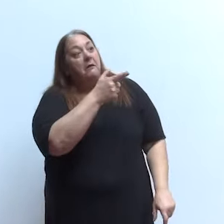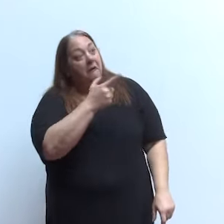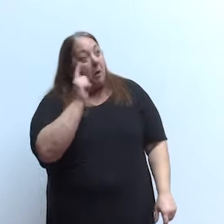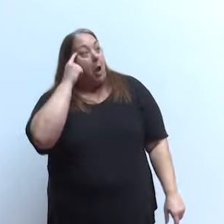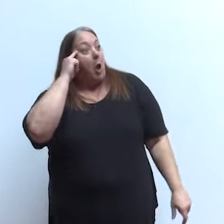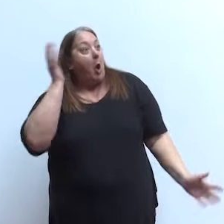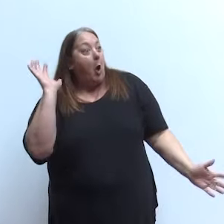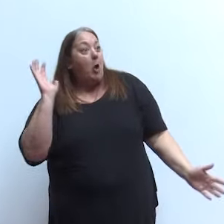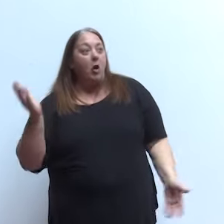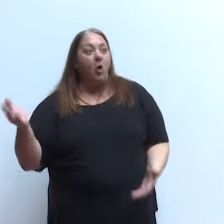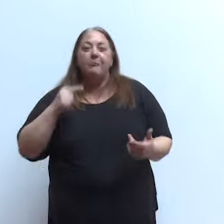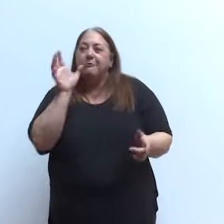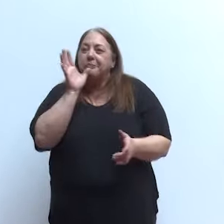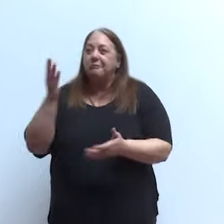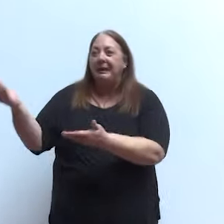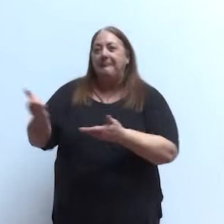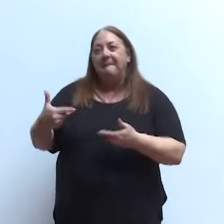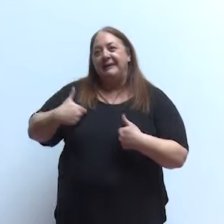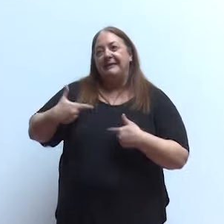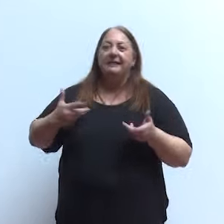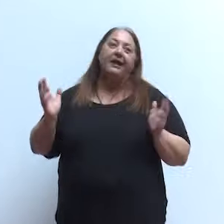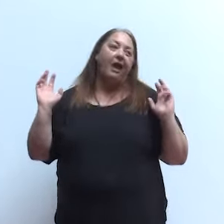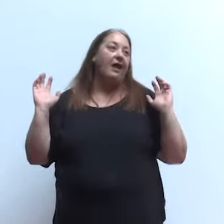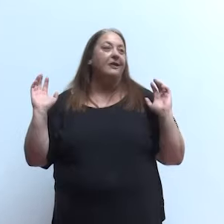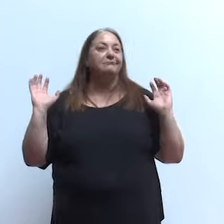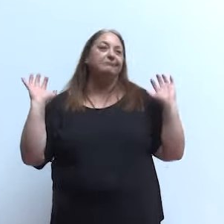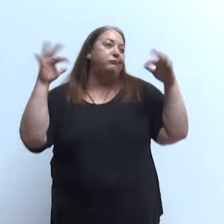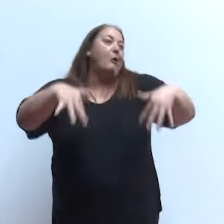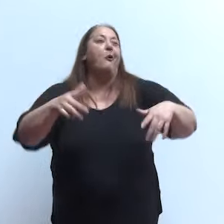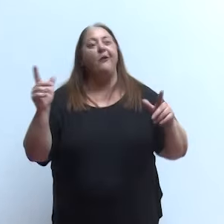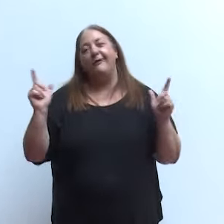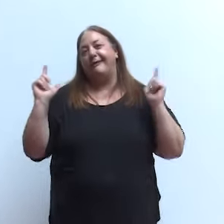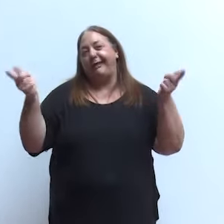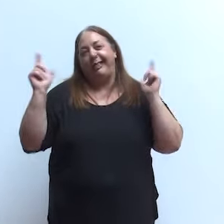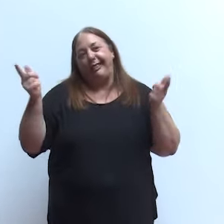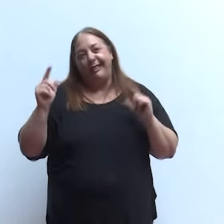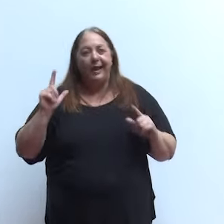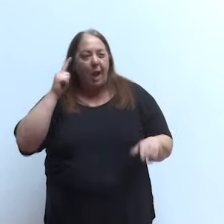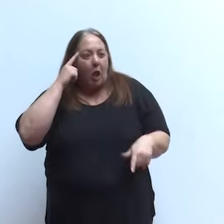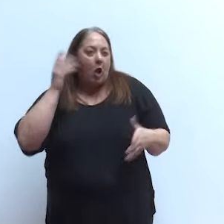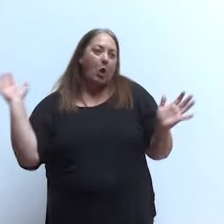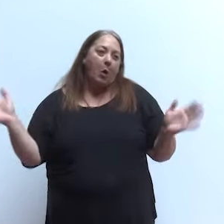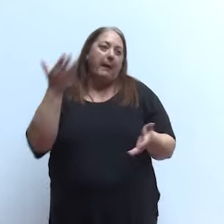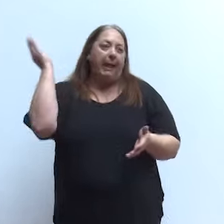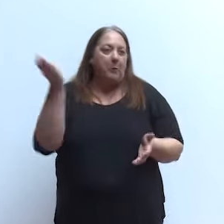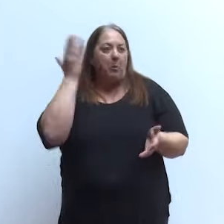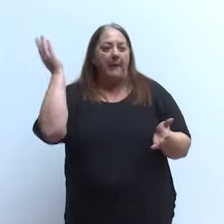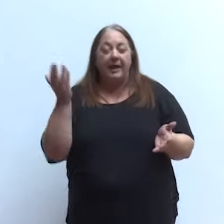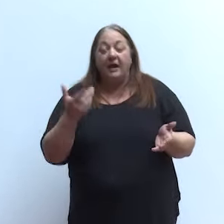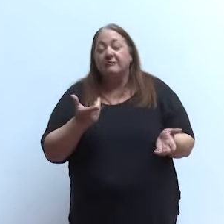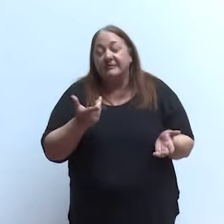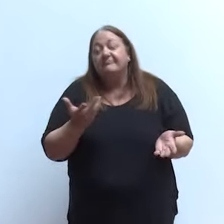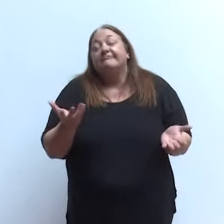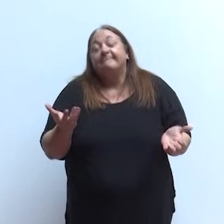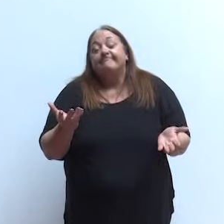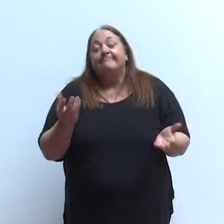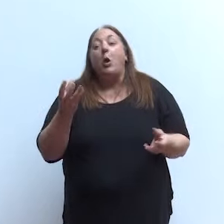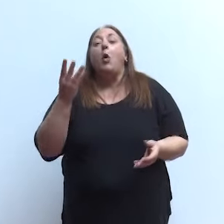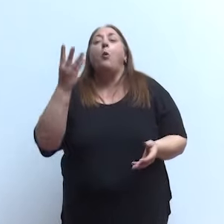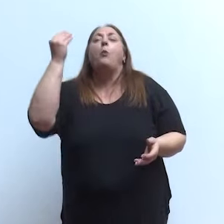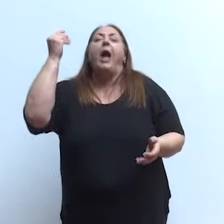bueno eso también es mi ley no de del voto y el apoyo de mi ley está vinculado